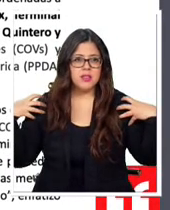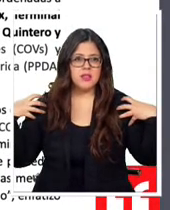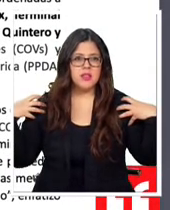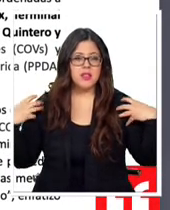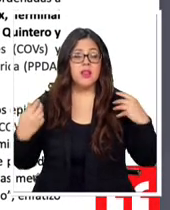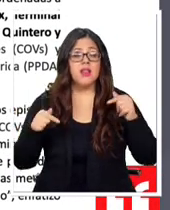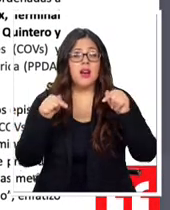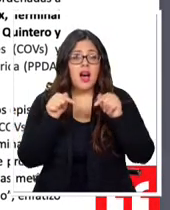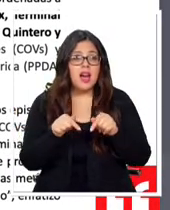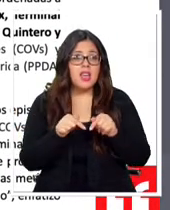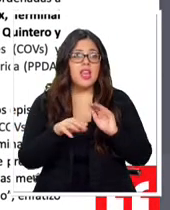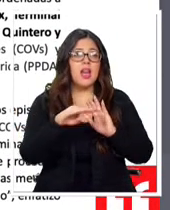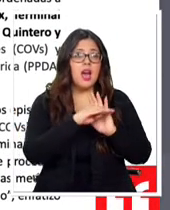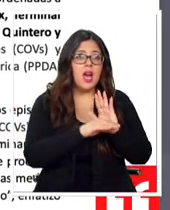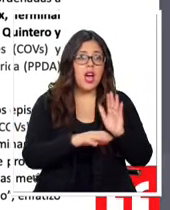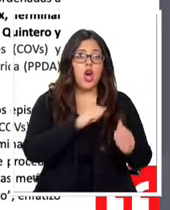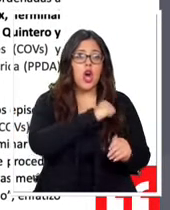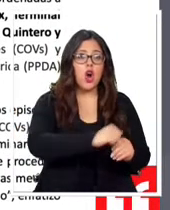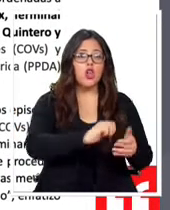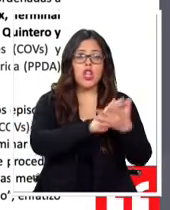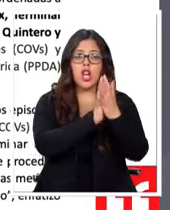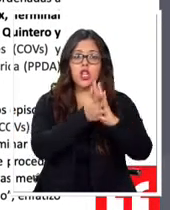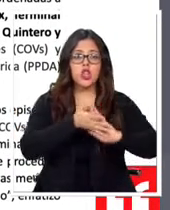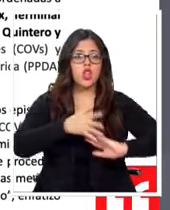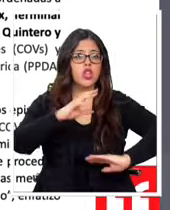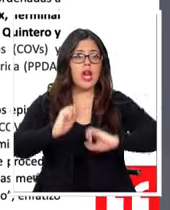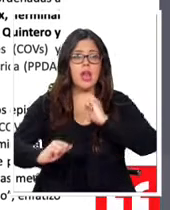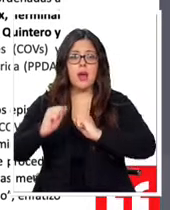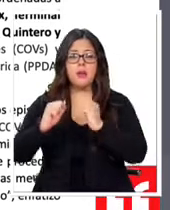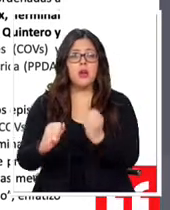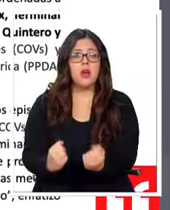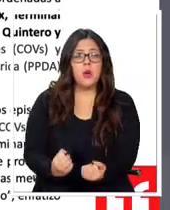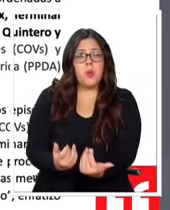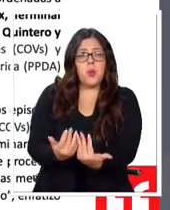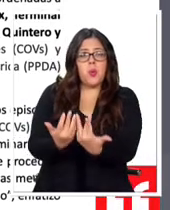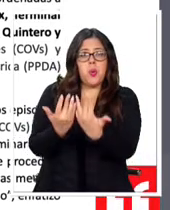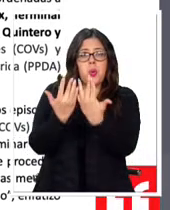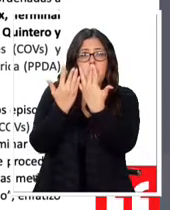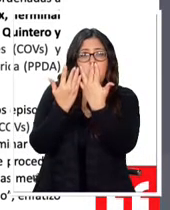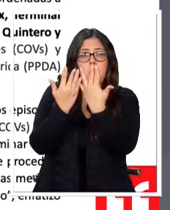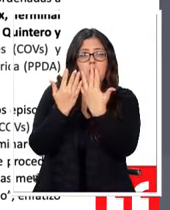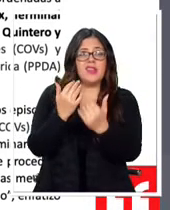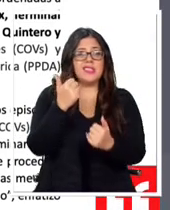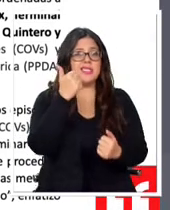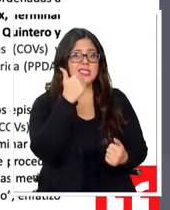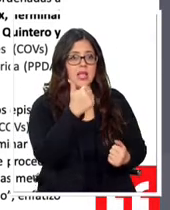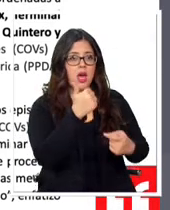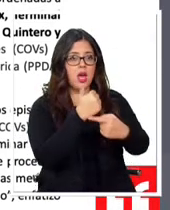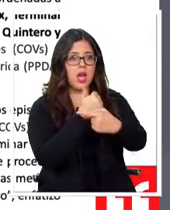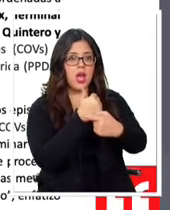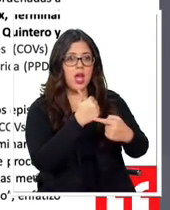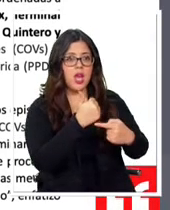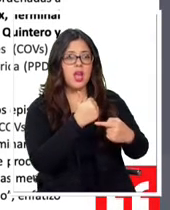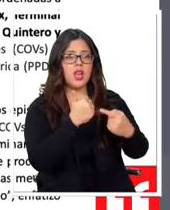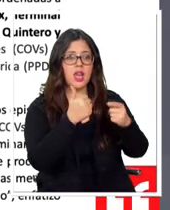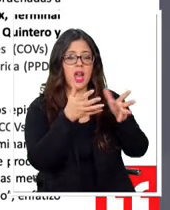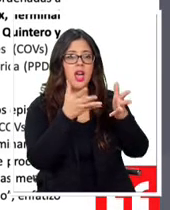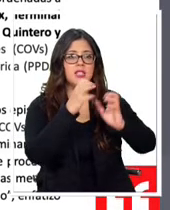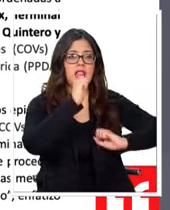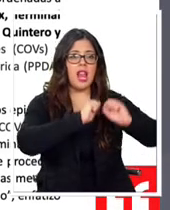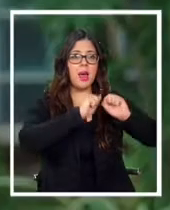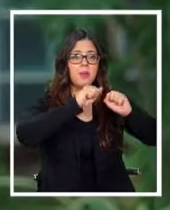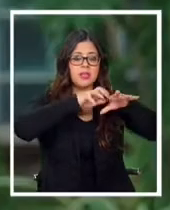responsable, se dictaron medidas contra todas las que emiten estos compuestos, 6 específicamente del cordón